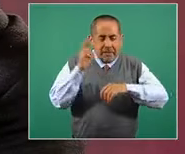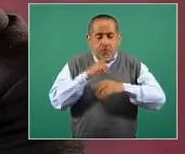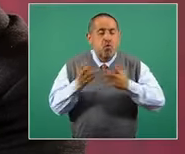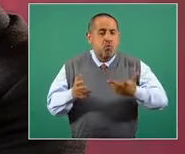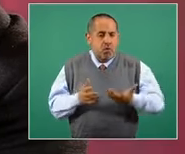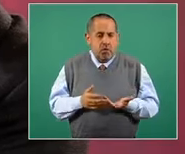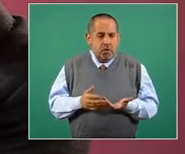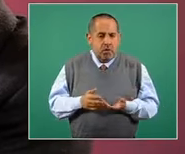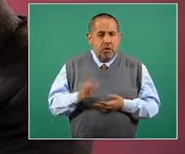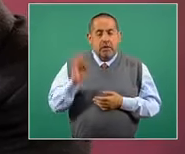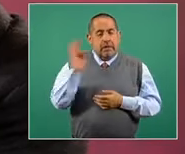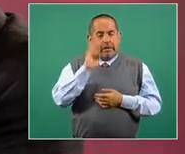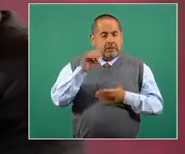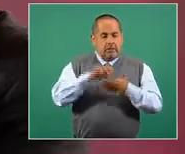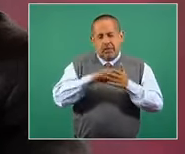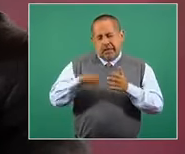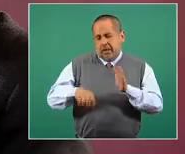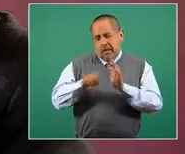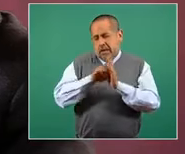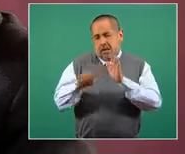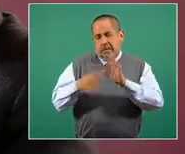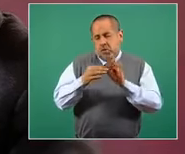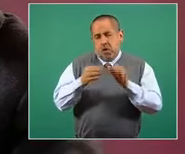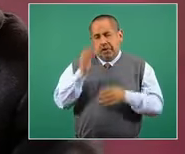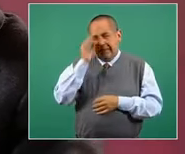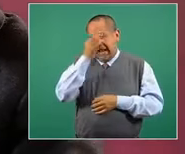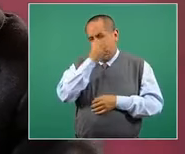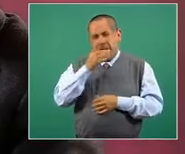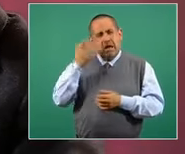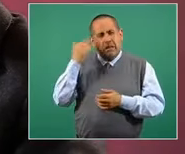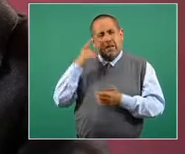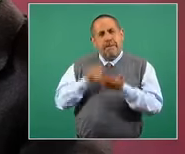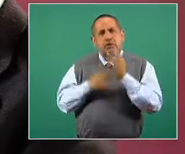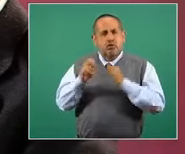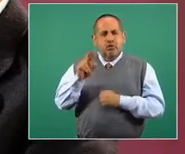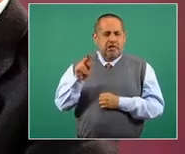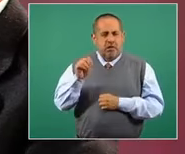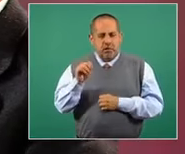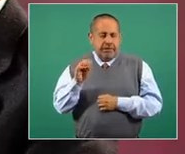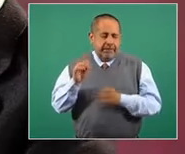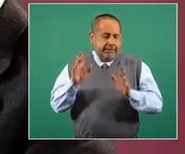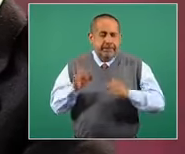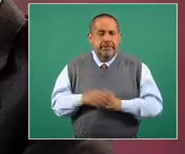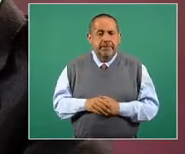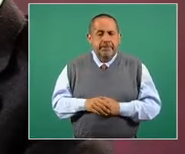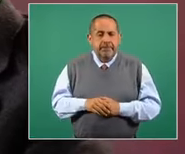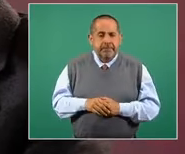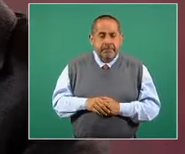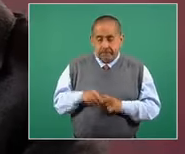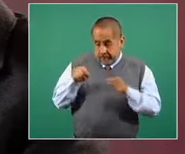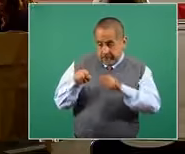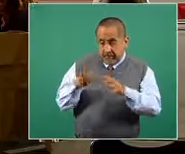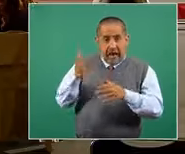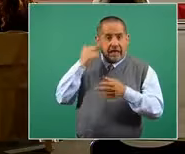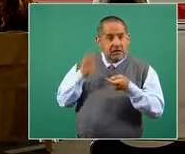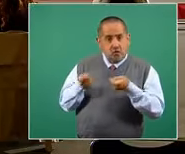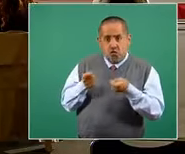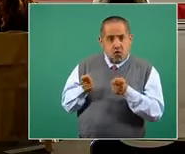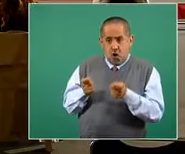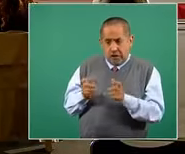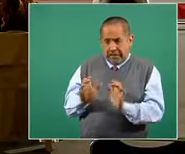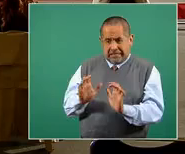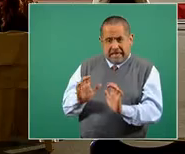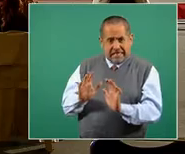un brote, como estoy poniendo este ejemplo del sarampión en 89-90, que ya estaba controlado y